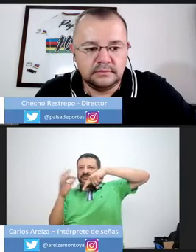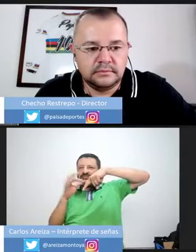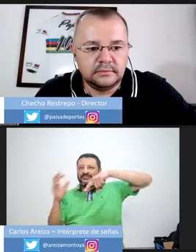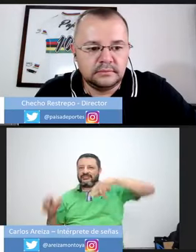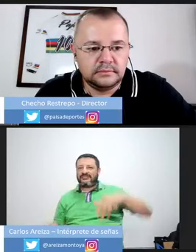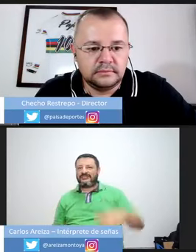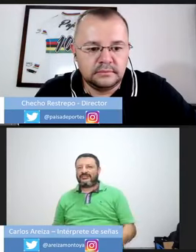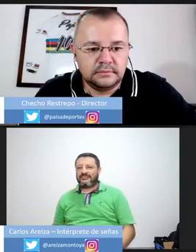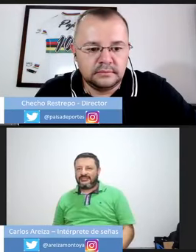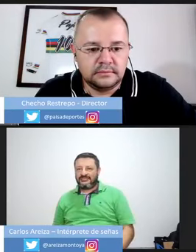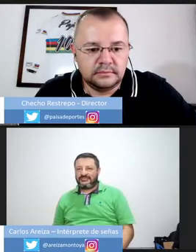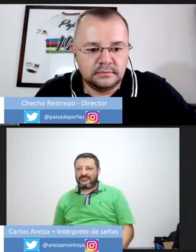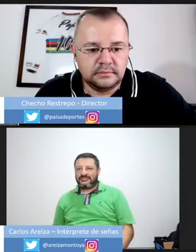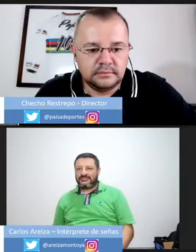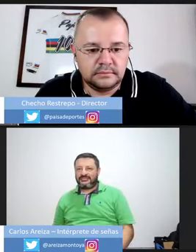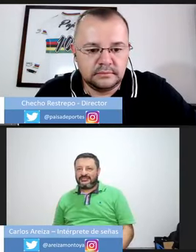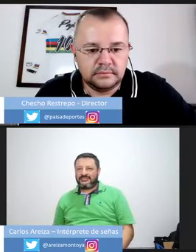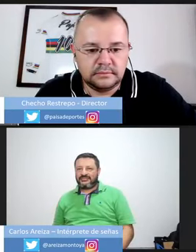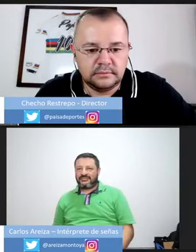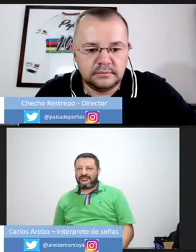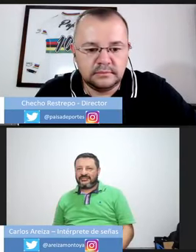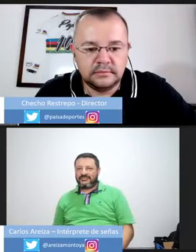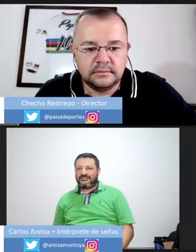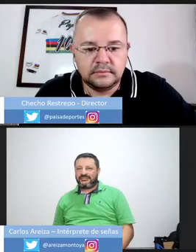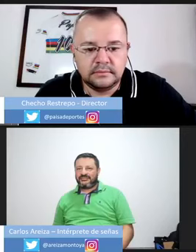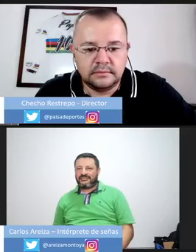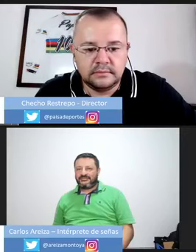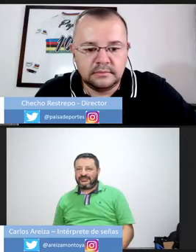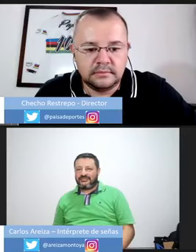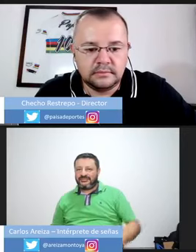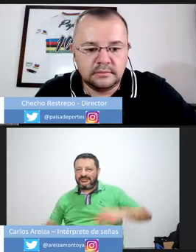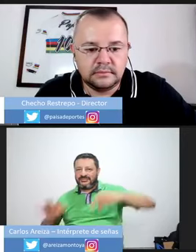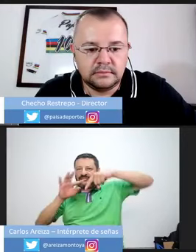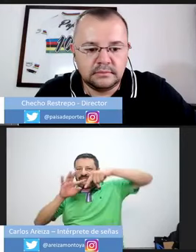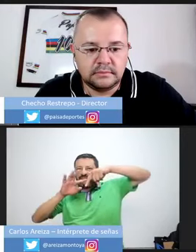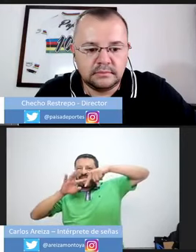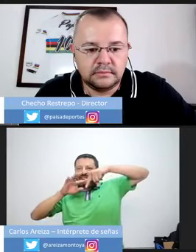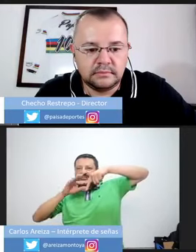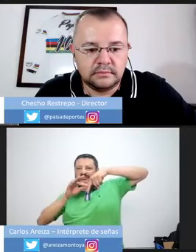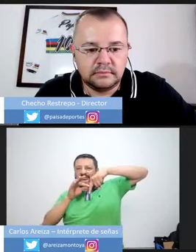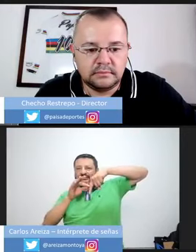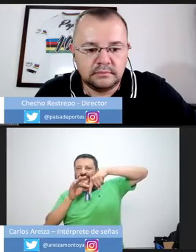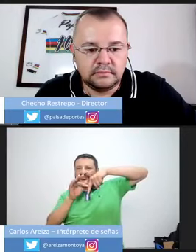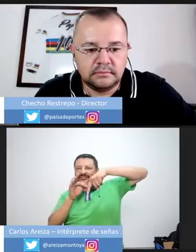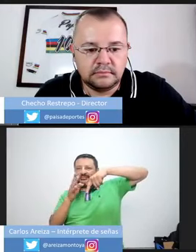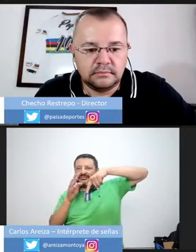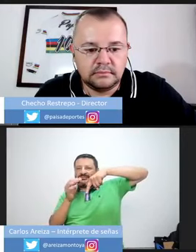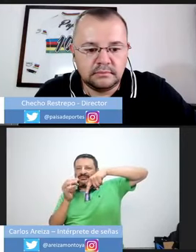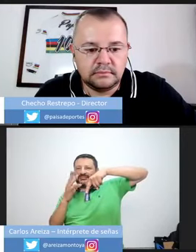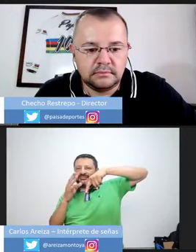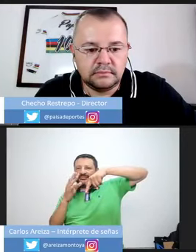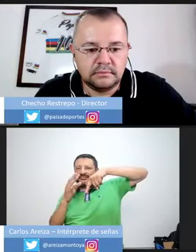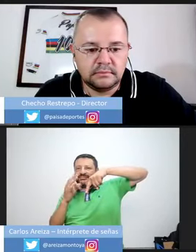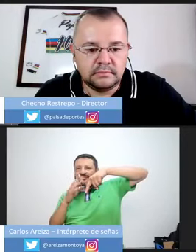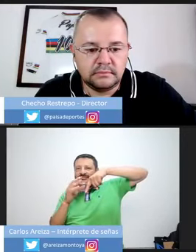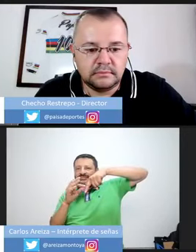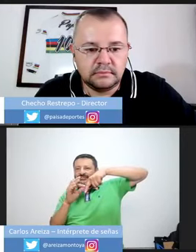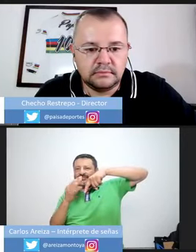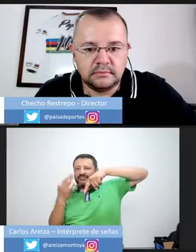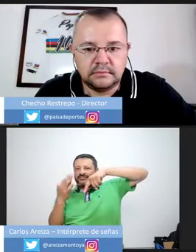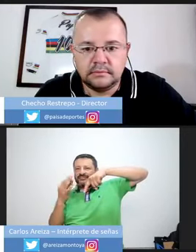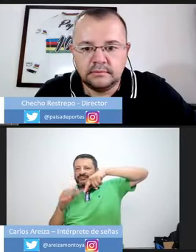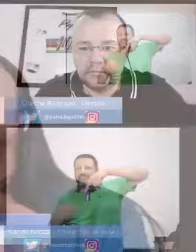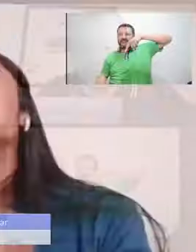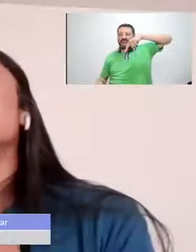menisco, y una de esas suturas, como en la puntica del final, se desprendió, pues